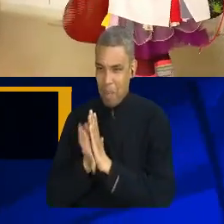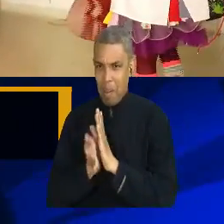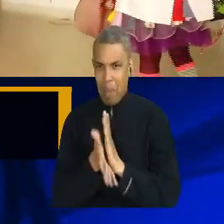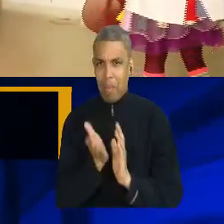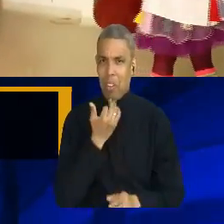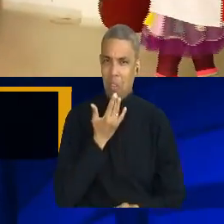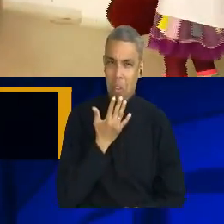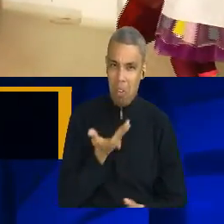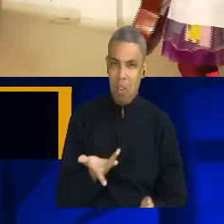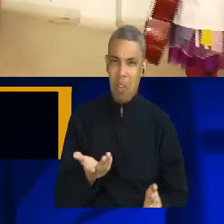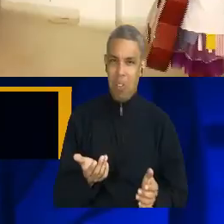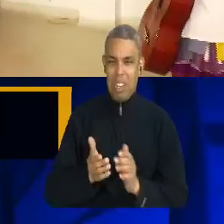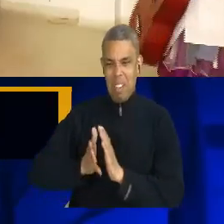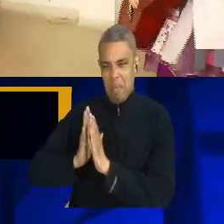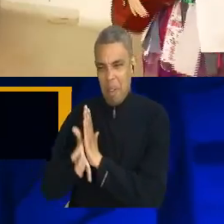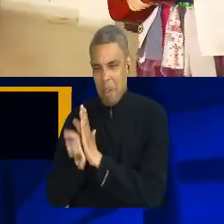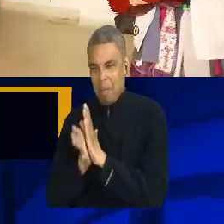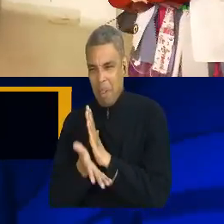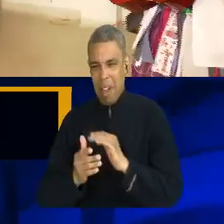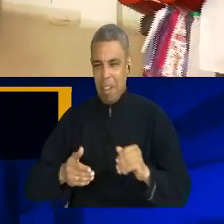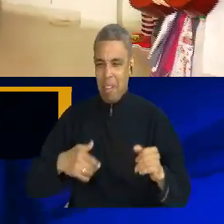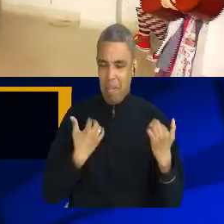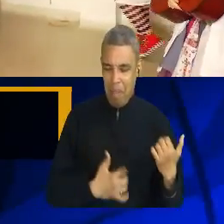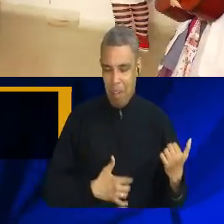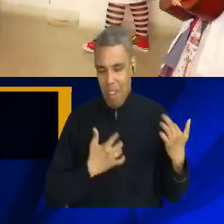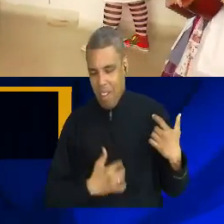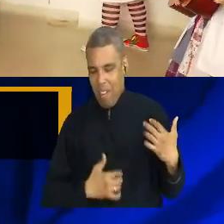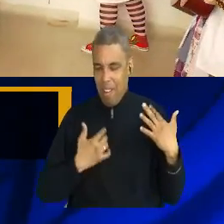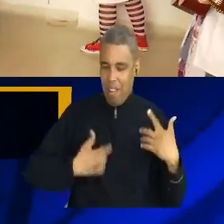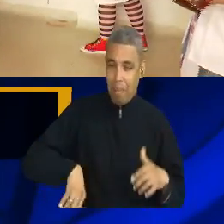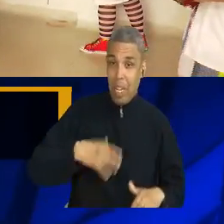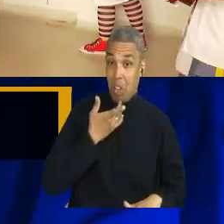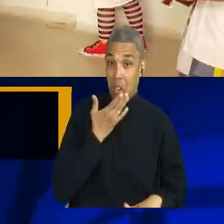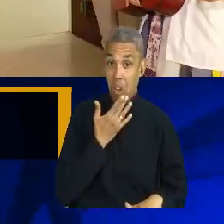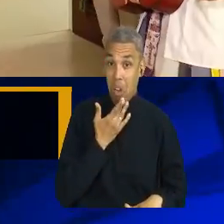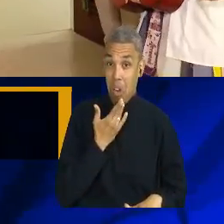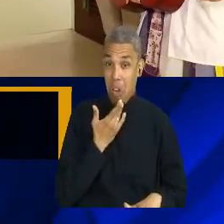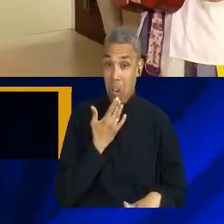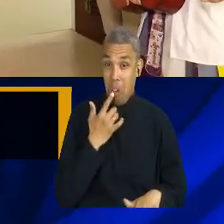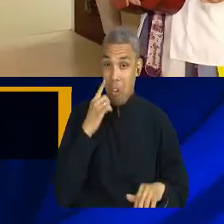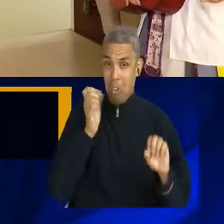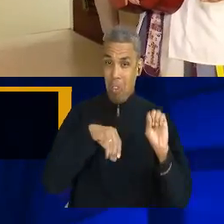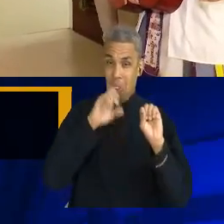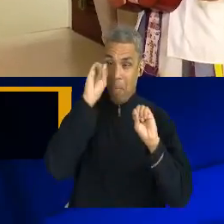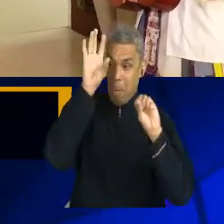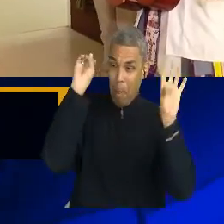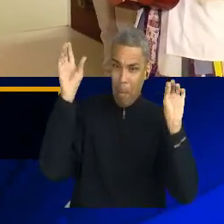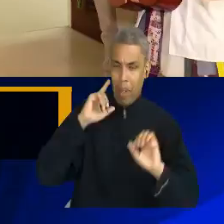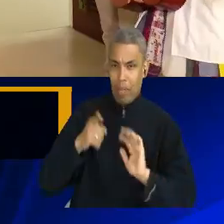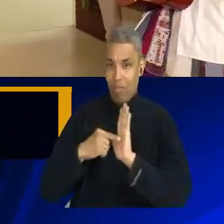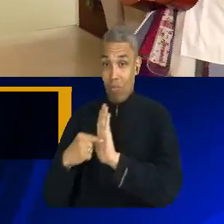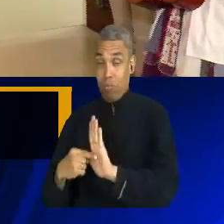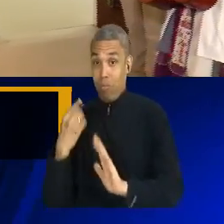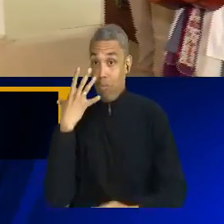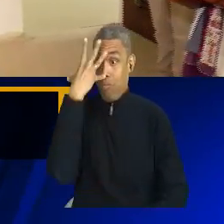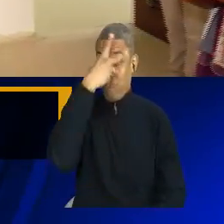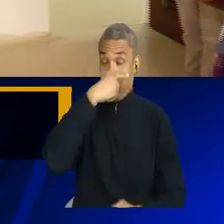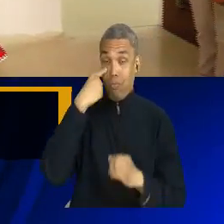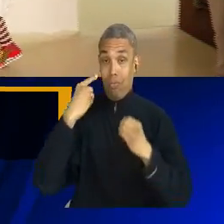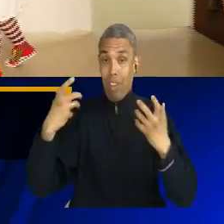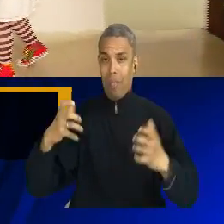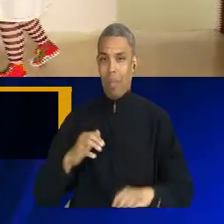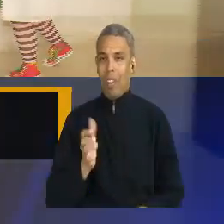colores, convertimos todas las imágenes o todo el ambiente hospitalario en algo maravilloso. Por ejemplo,